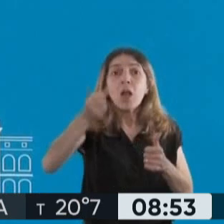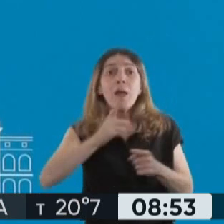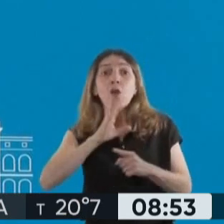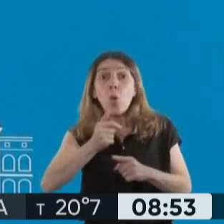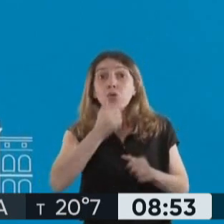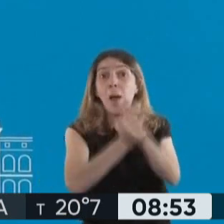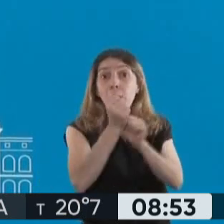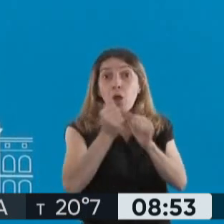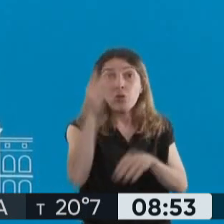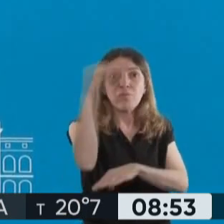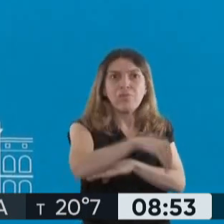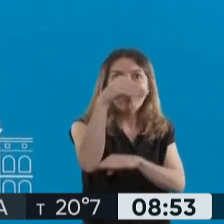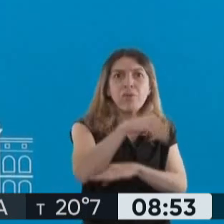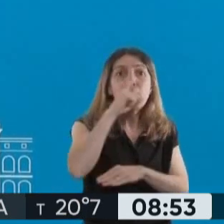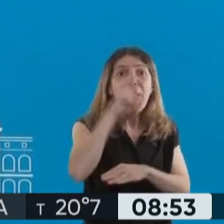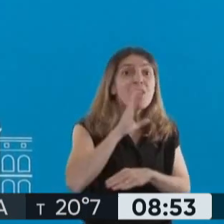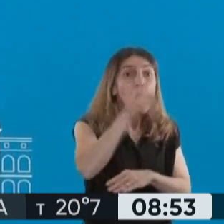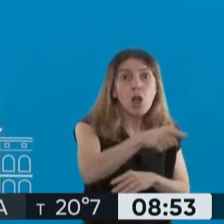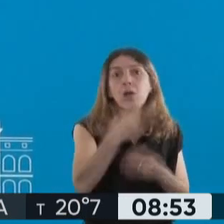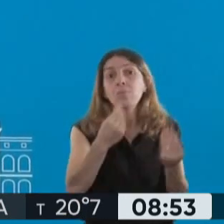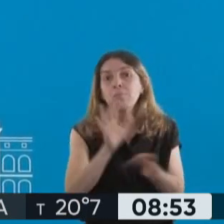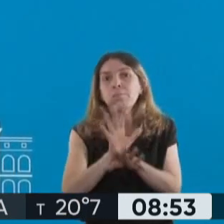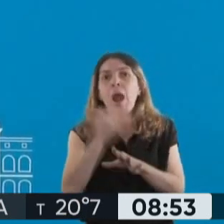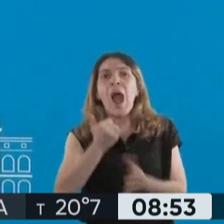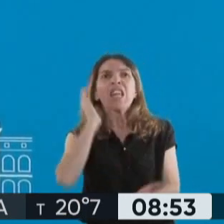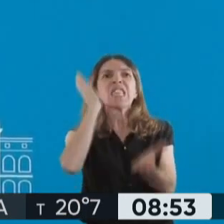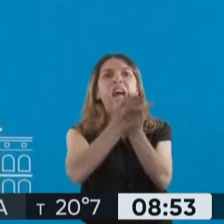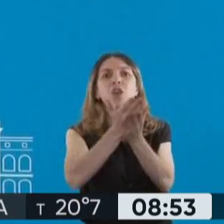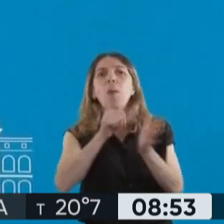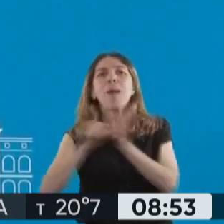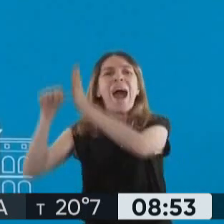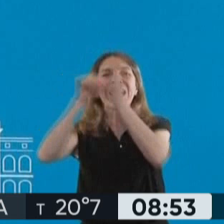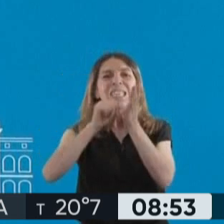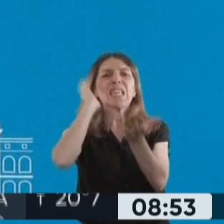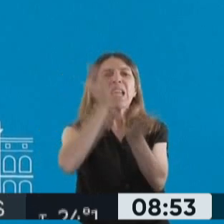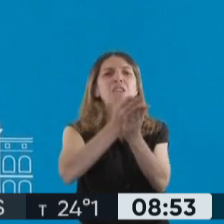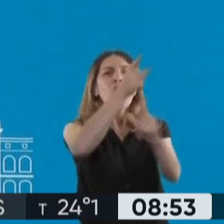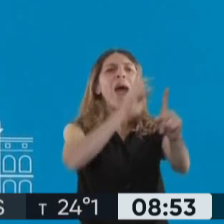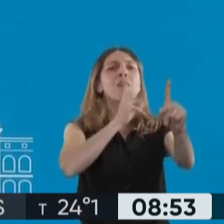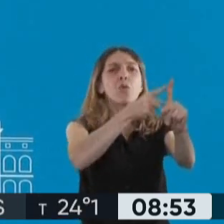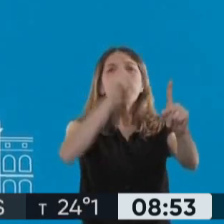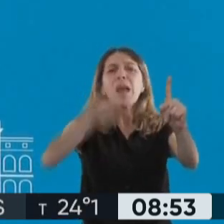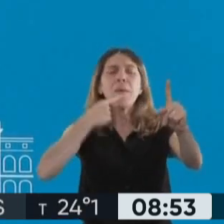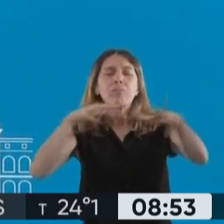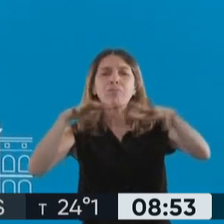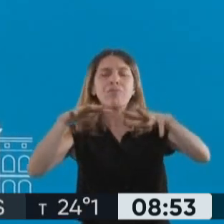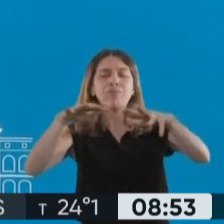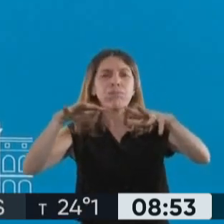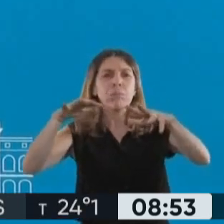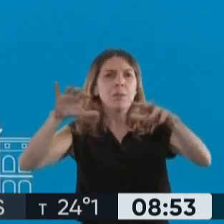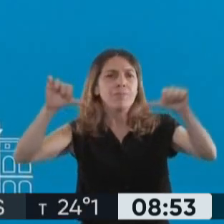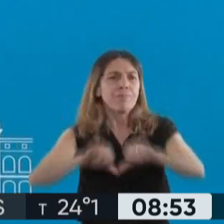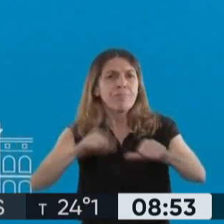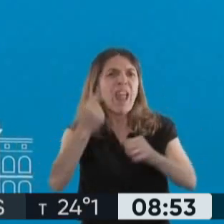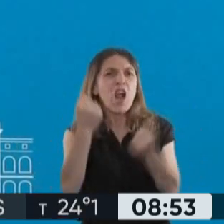porque las sanciones económicas a Rusia puestas por la mayoría de los países del mundo también ha desequilibrado todo esto. Esto